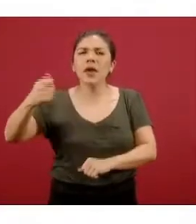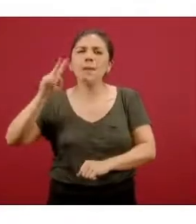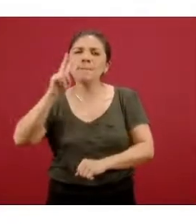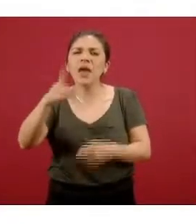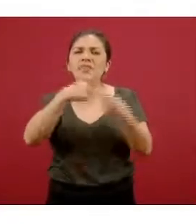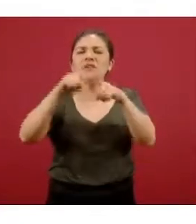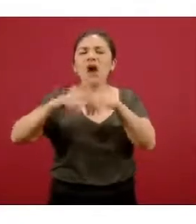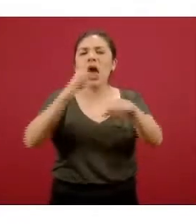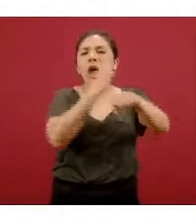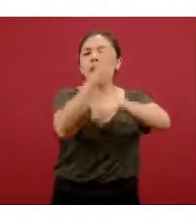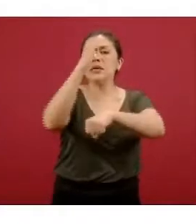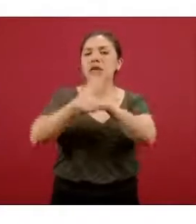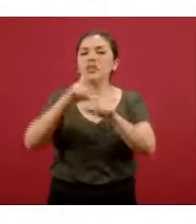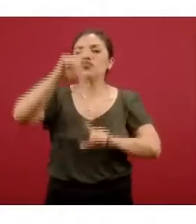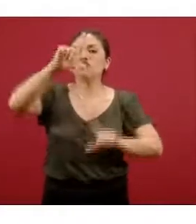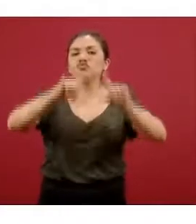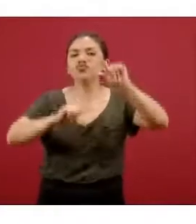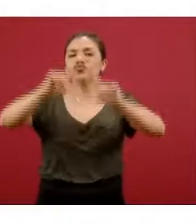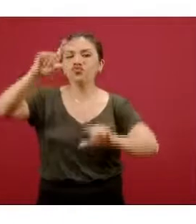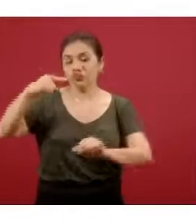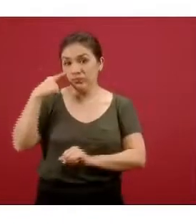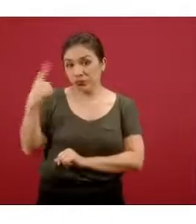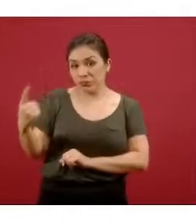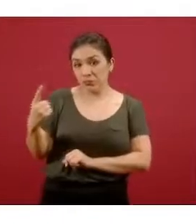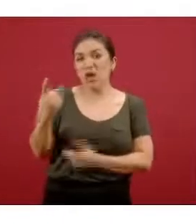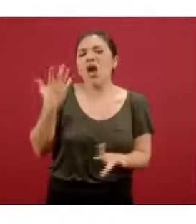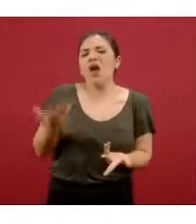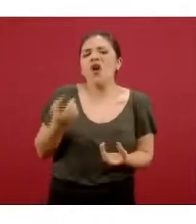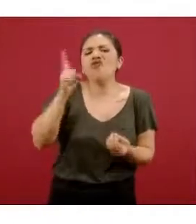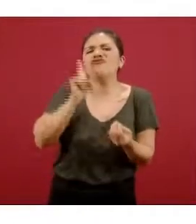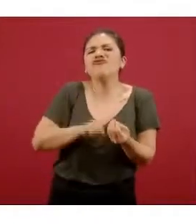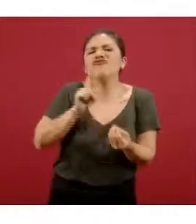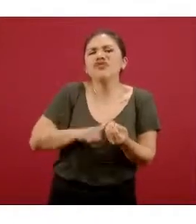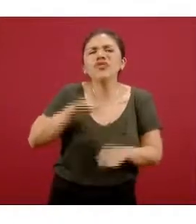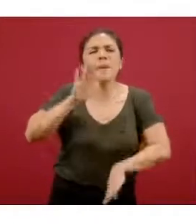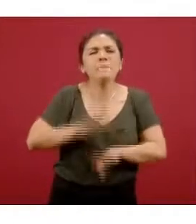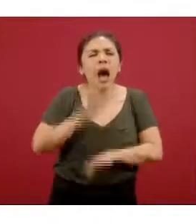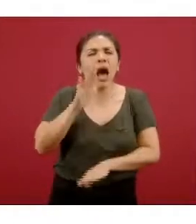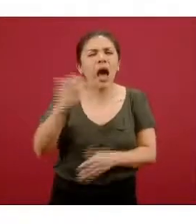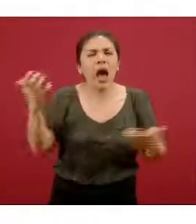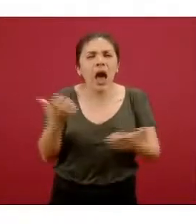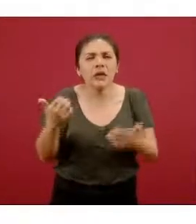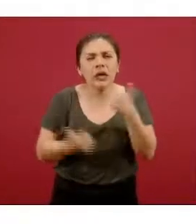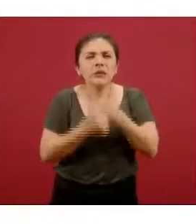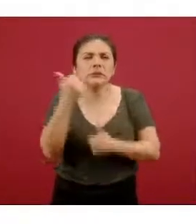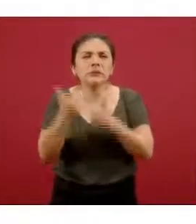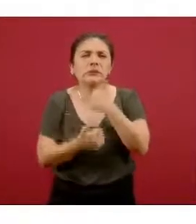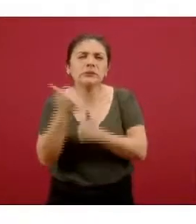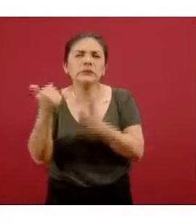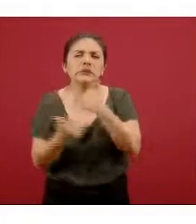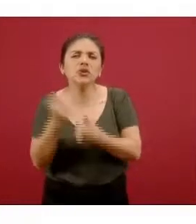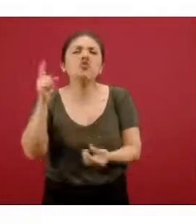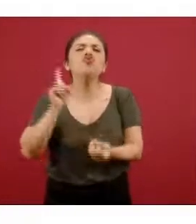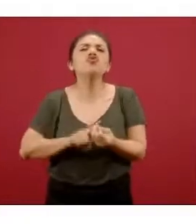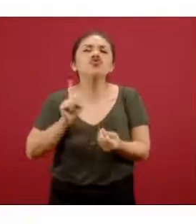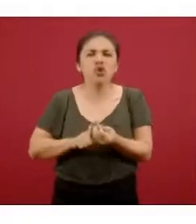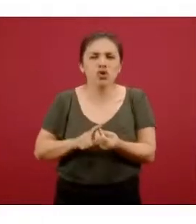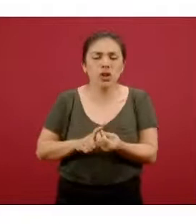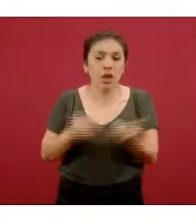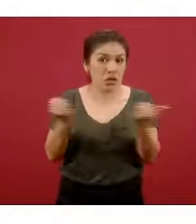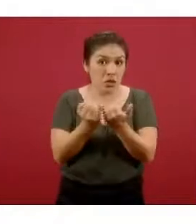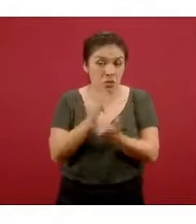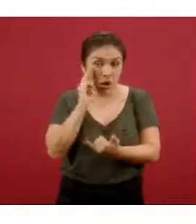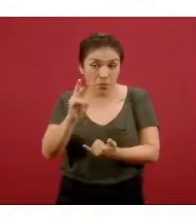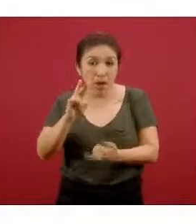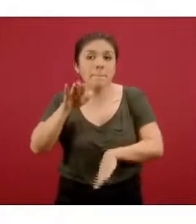las entidades federativas y por lo tanto donde se ha hecho la búsqueda correspondiente y en donde también por lo tanto